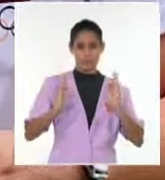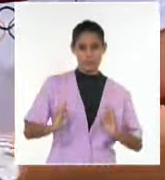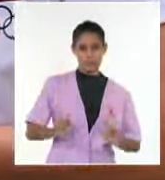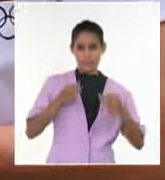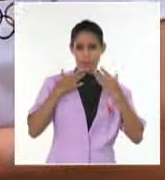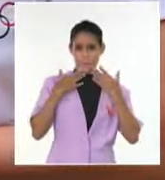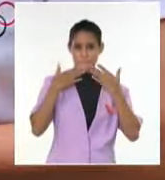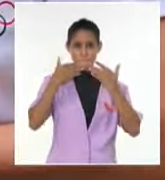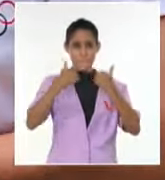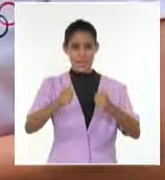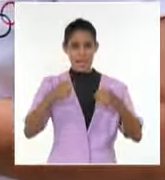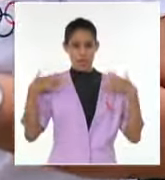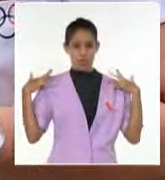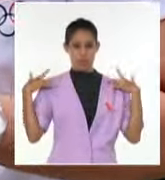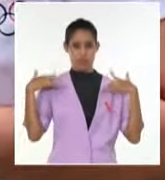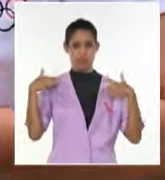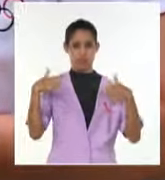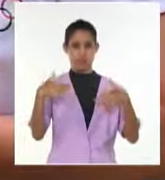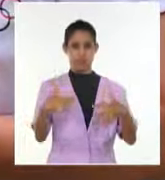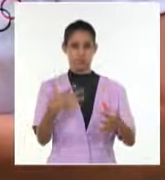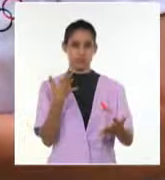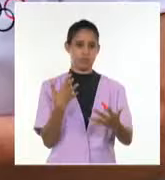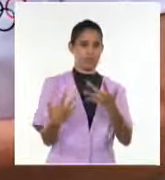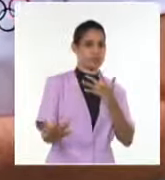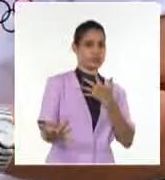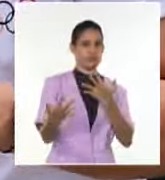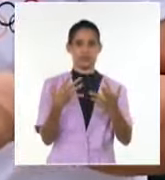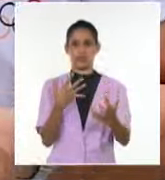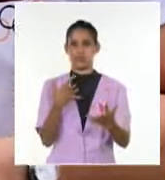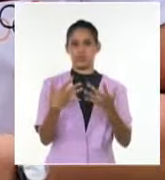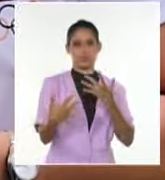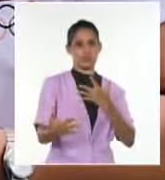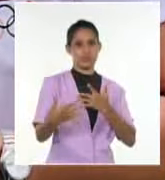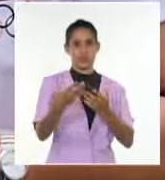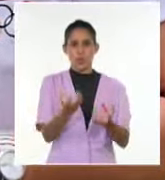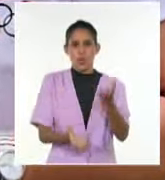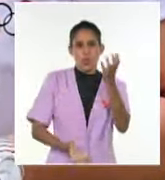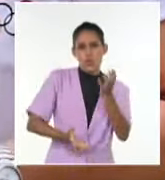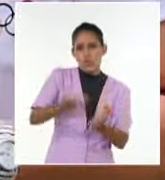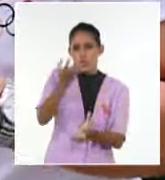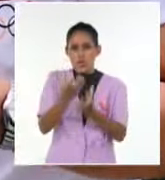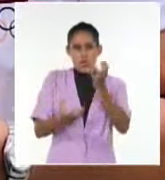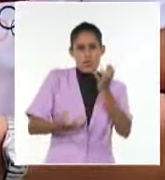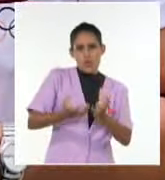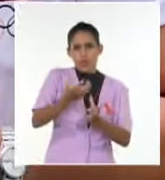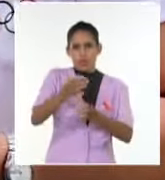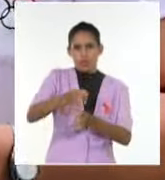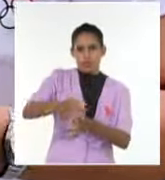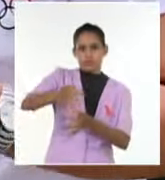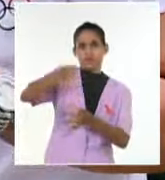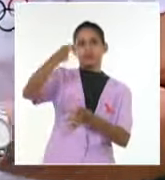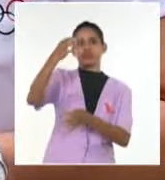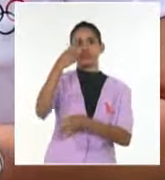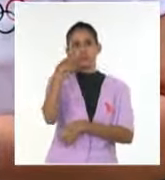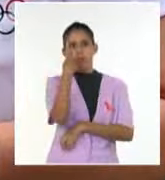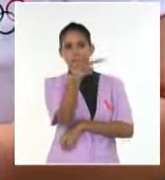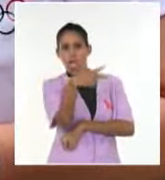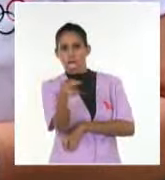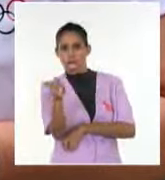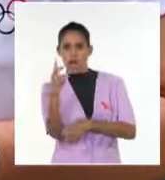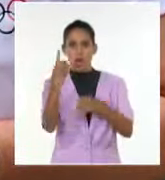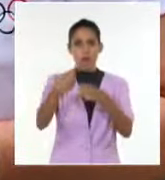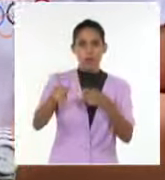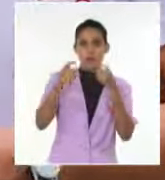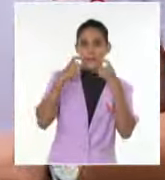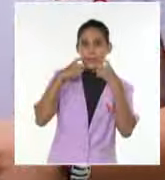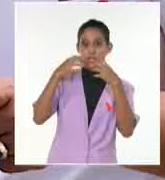todo el pueblo abocado a las calles para ver el paso de la llama olímpica. Y en otras informaciones importantes se dio a conocer el sorteo del judo